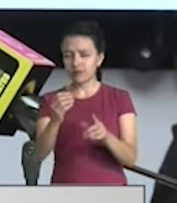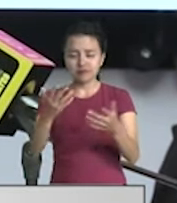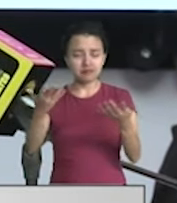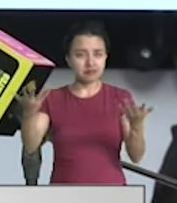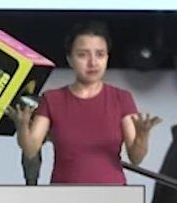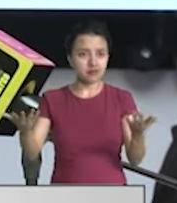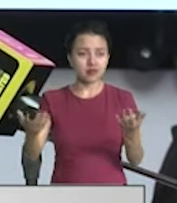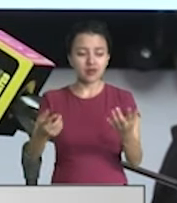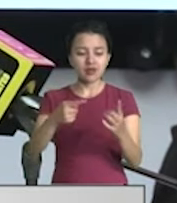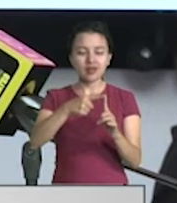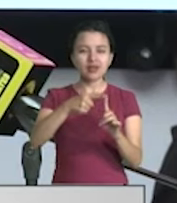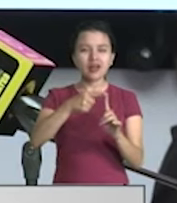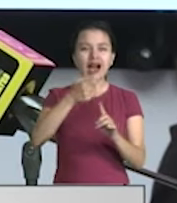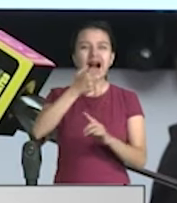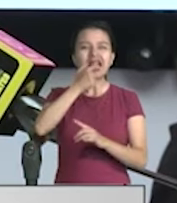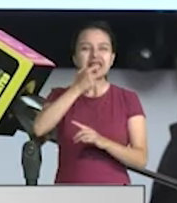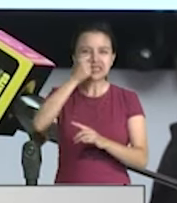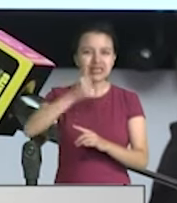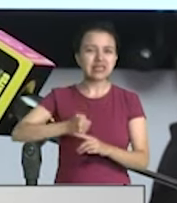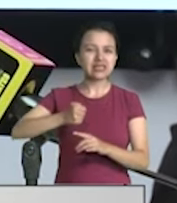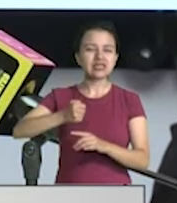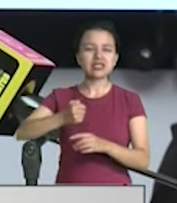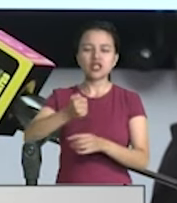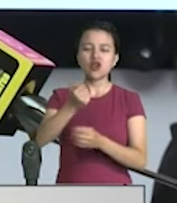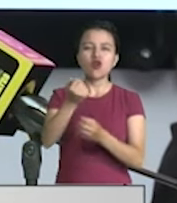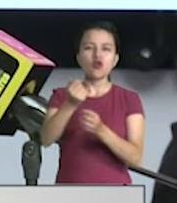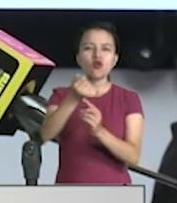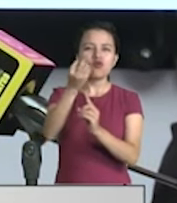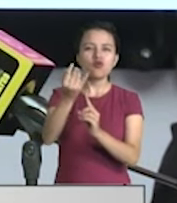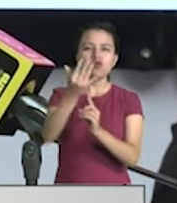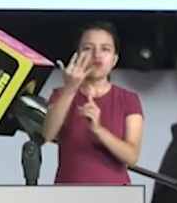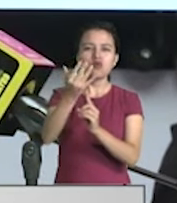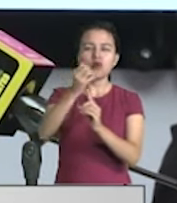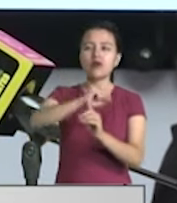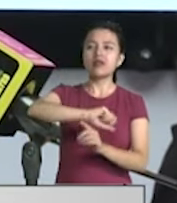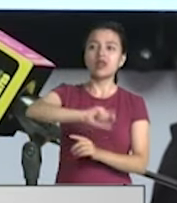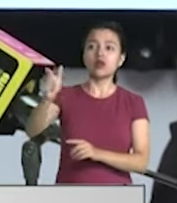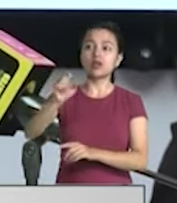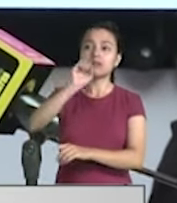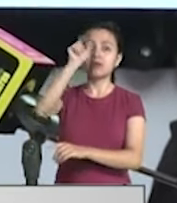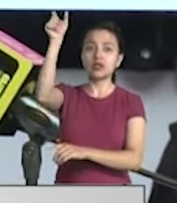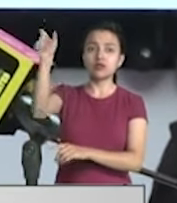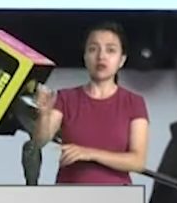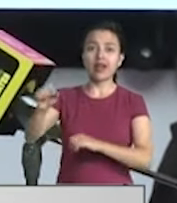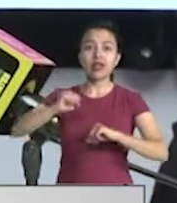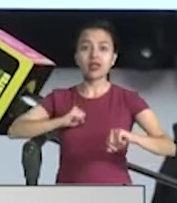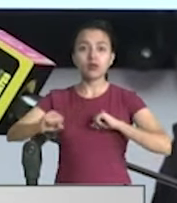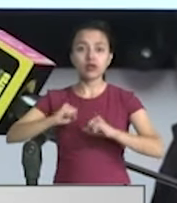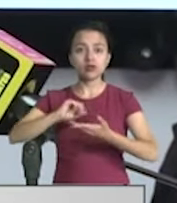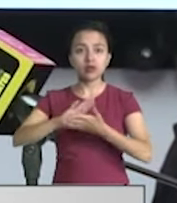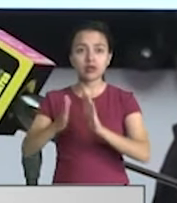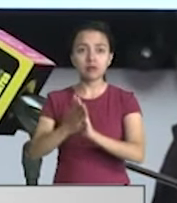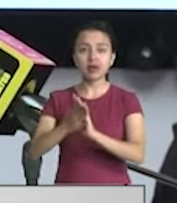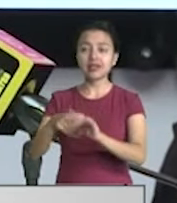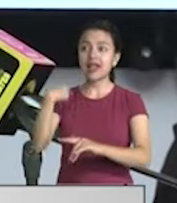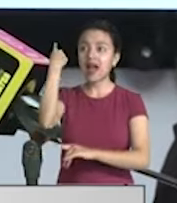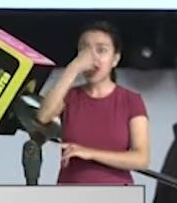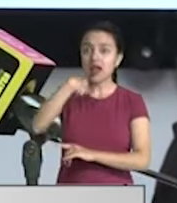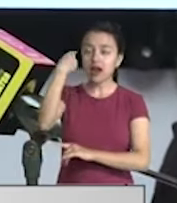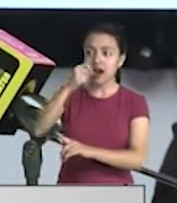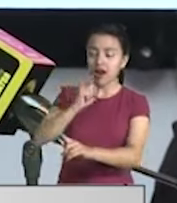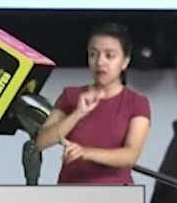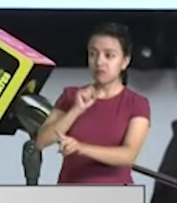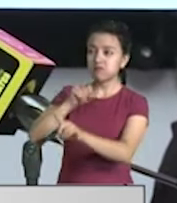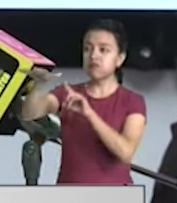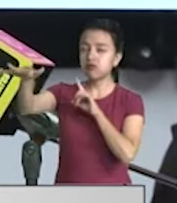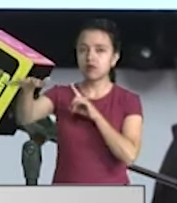que arrojó o que apuntó fuego al rostro de otra persona, en este caso de un gestor, es un criminal y tiene